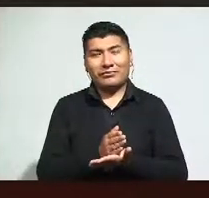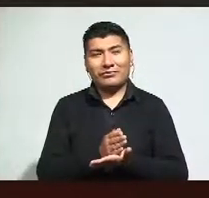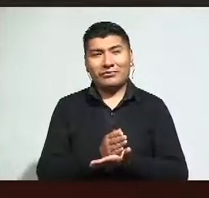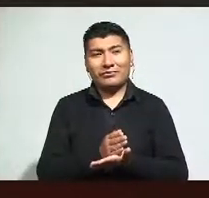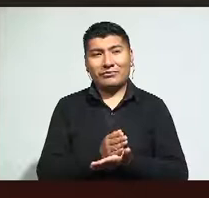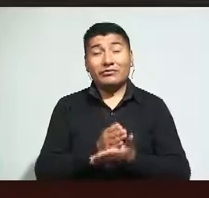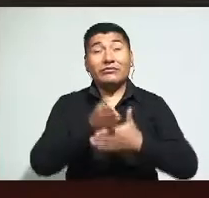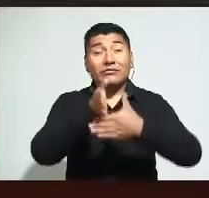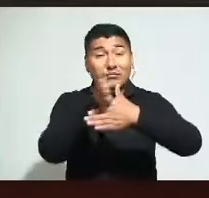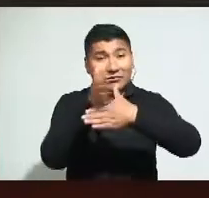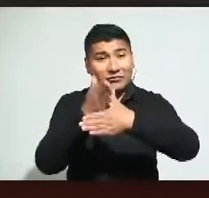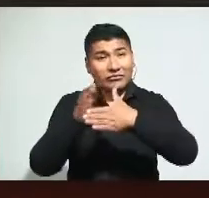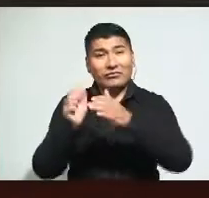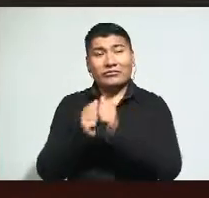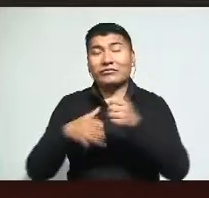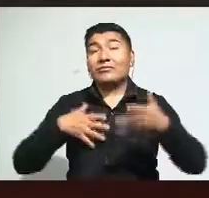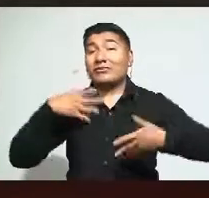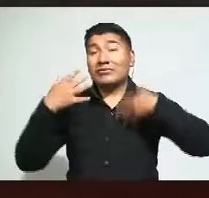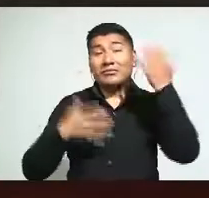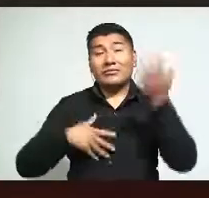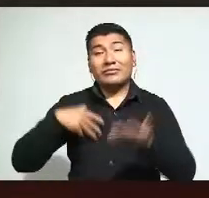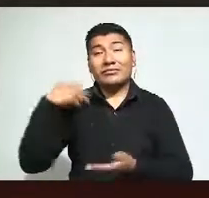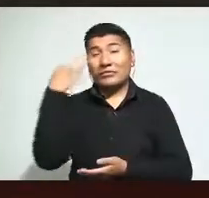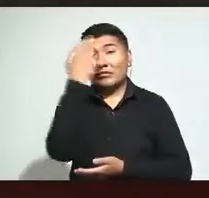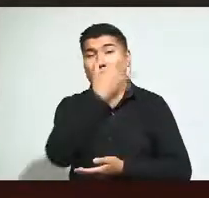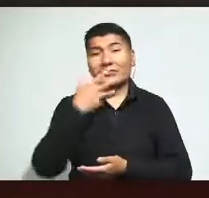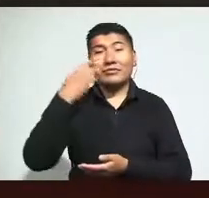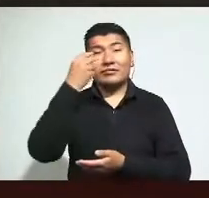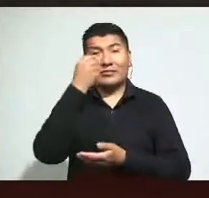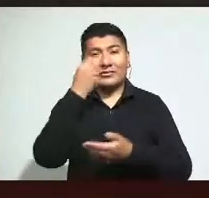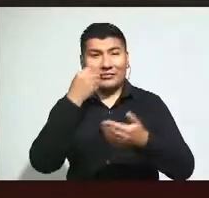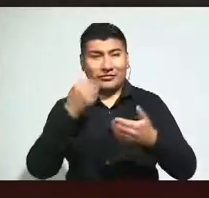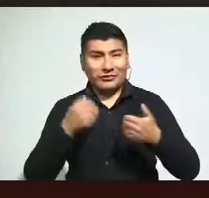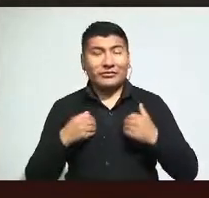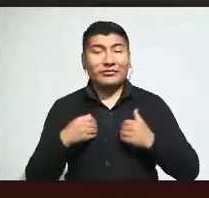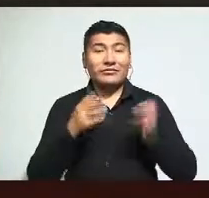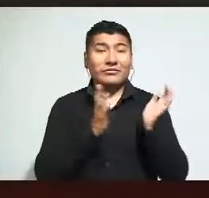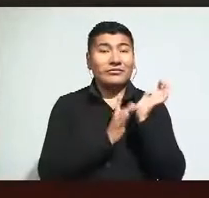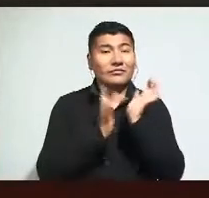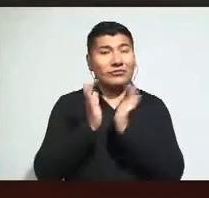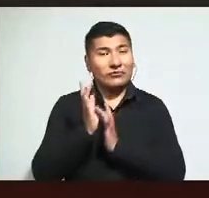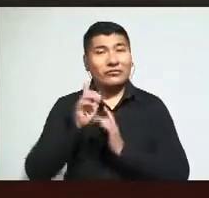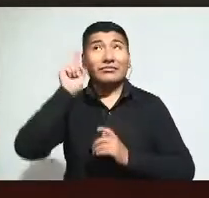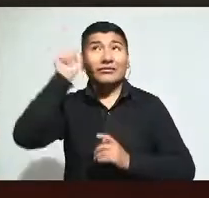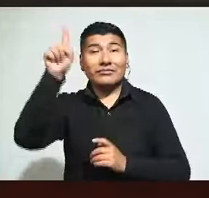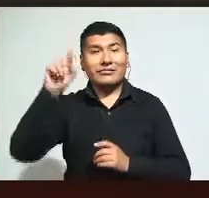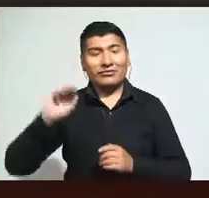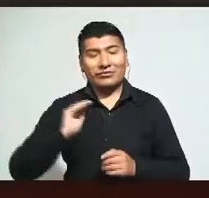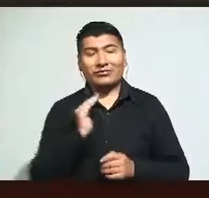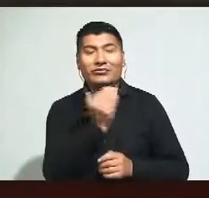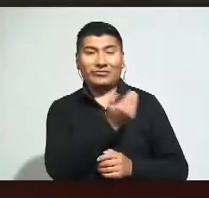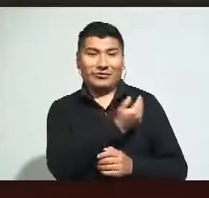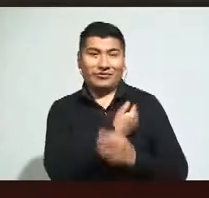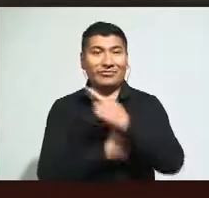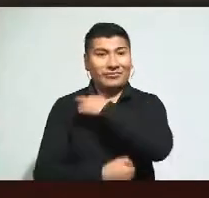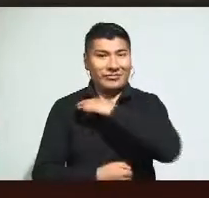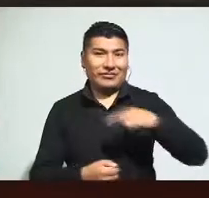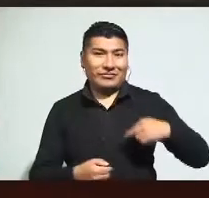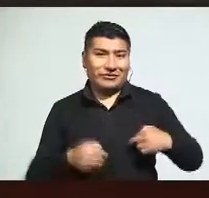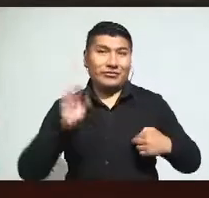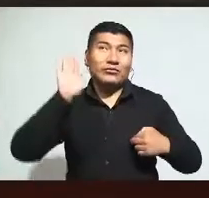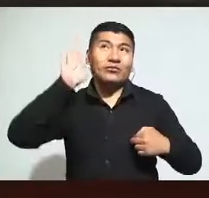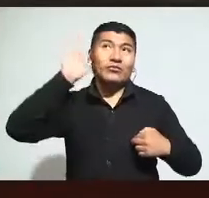compartimos con alegría la belleza de tener a jesús como nuestro rey su señorío de amor